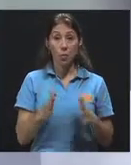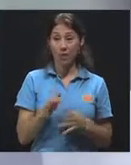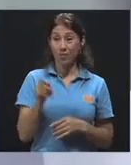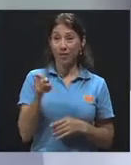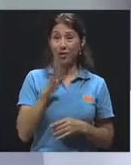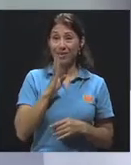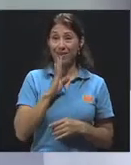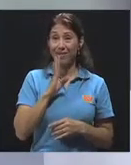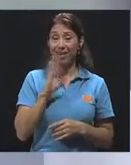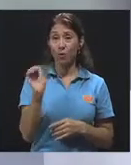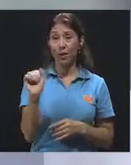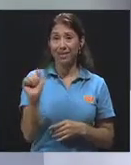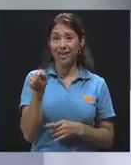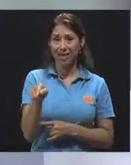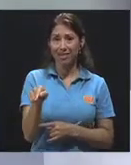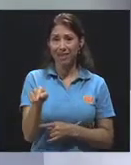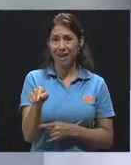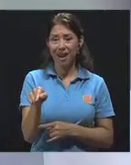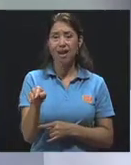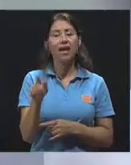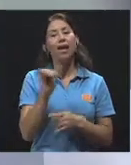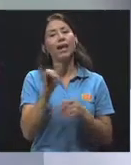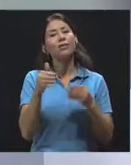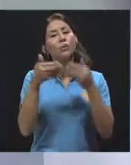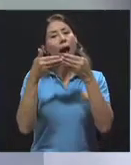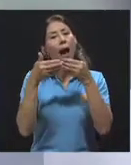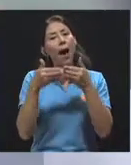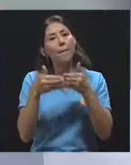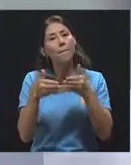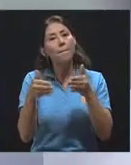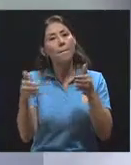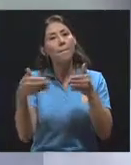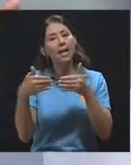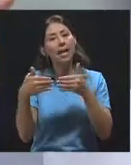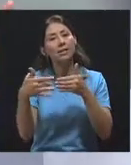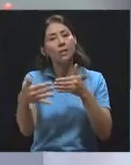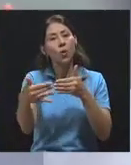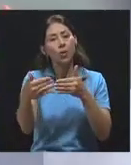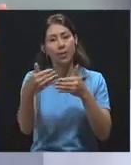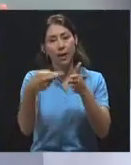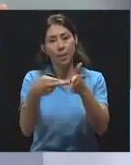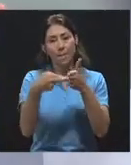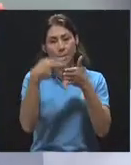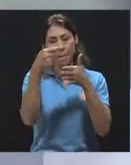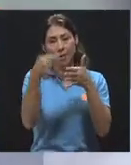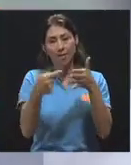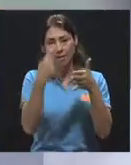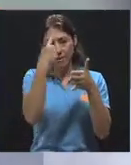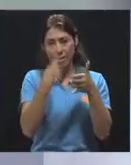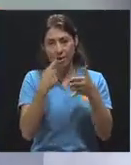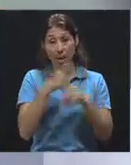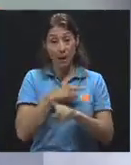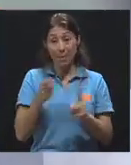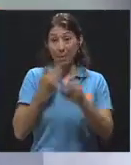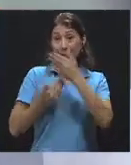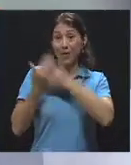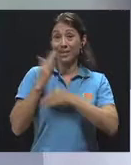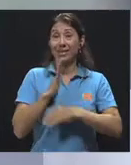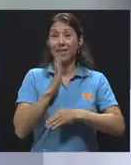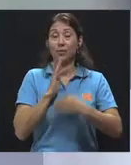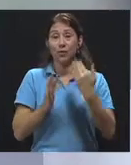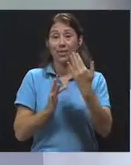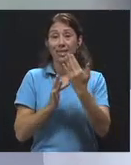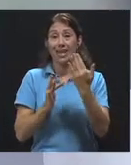Digamos, de la oferta que está hablando Alexandra, es de una ampliación del perfil. Sí. Los técnicos nuestros, de los que hablaba al principio, que es como nuestro